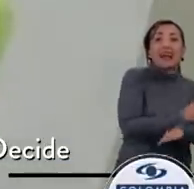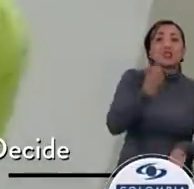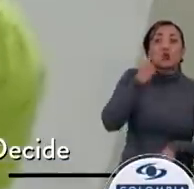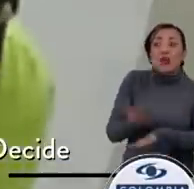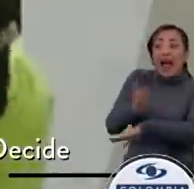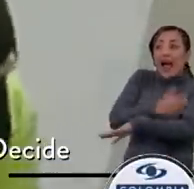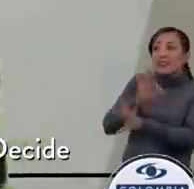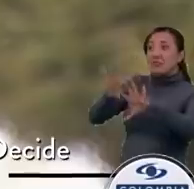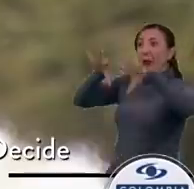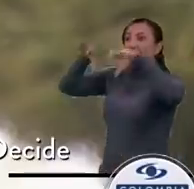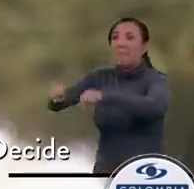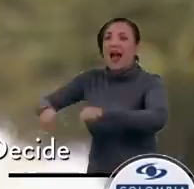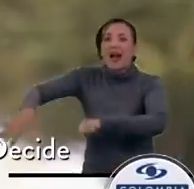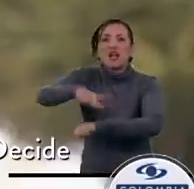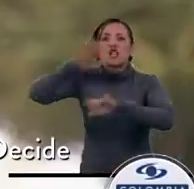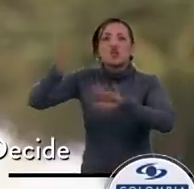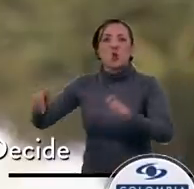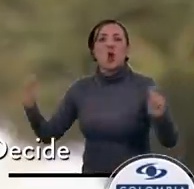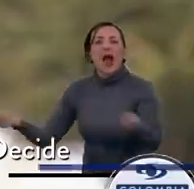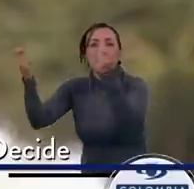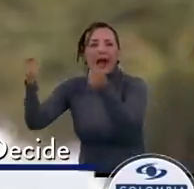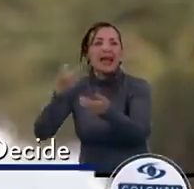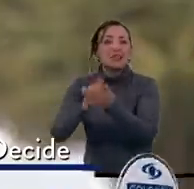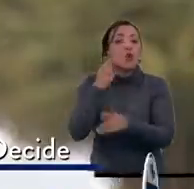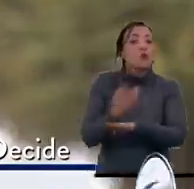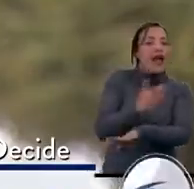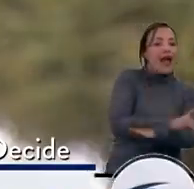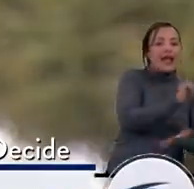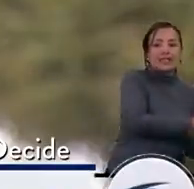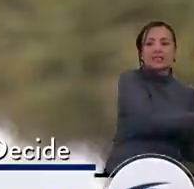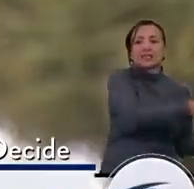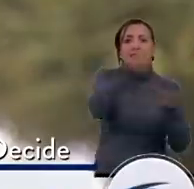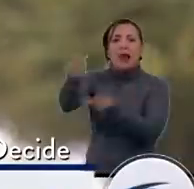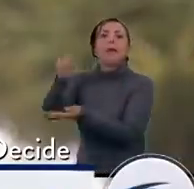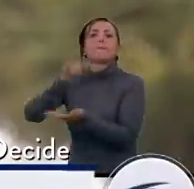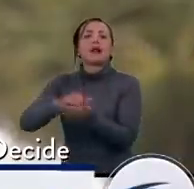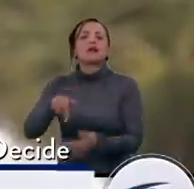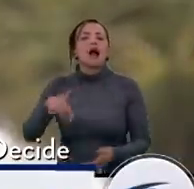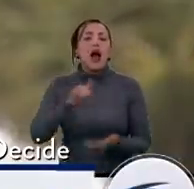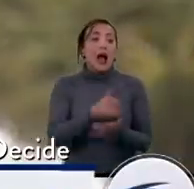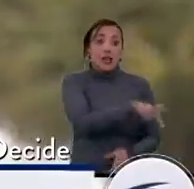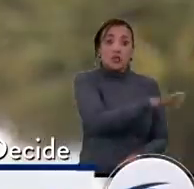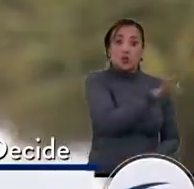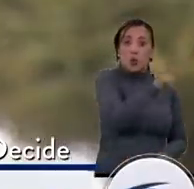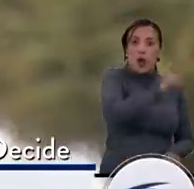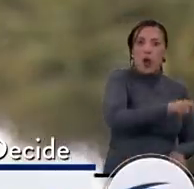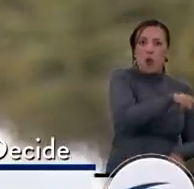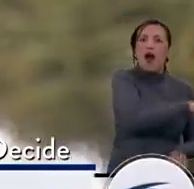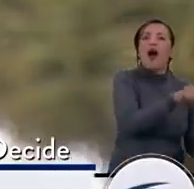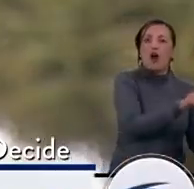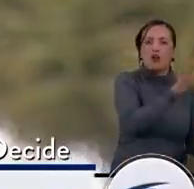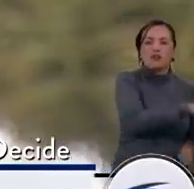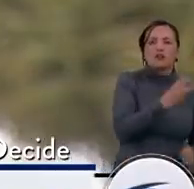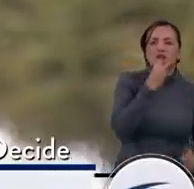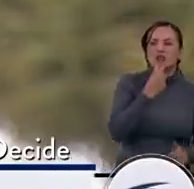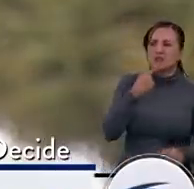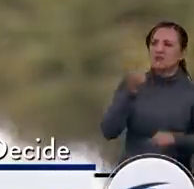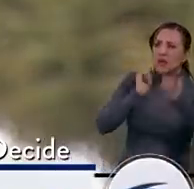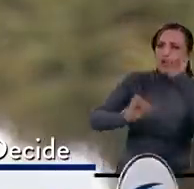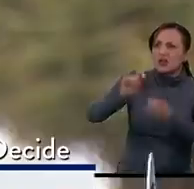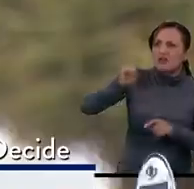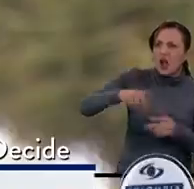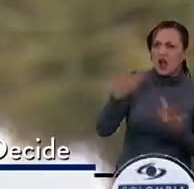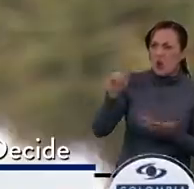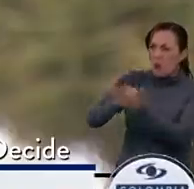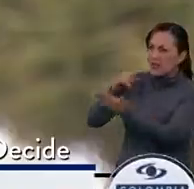de su campaña. Pues efectivamente Noticias Caracol buscó la campaña de Alex Char o su defensa para conocer cuál era su respuesta sobre estos pagarés